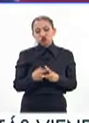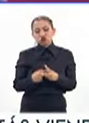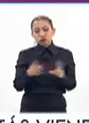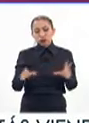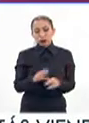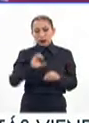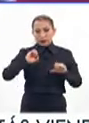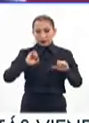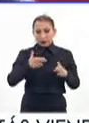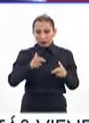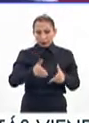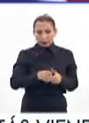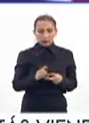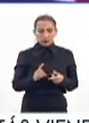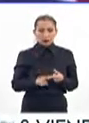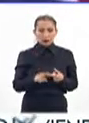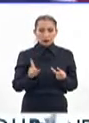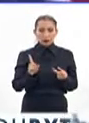en Chiapas,